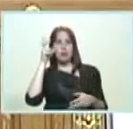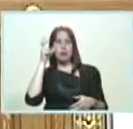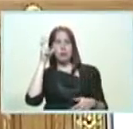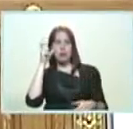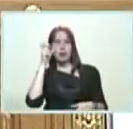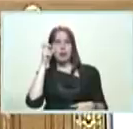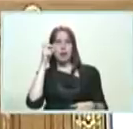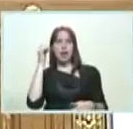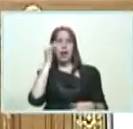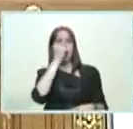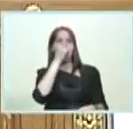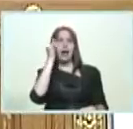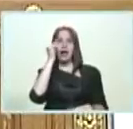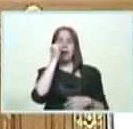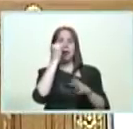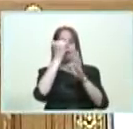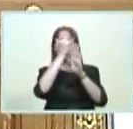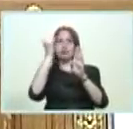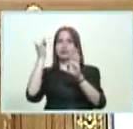A la cámara tiene retroceso.